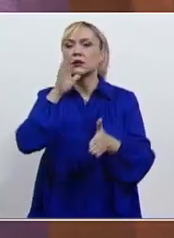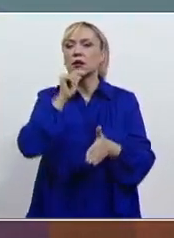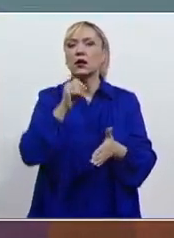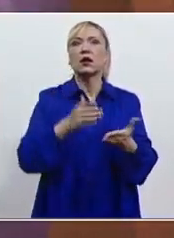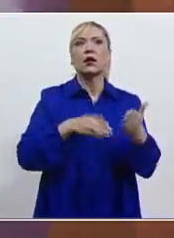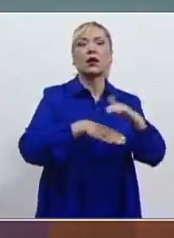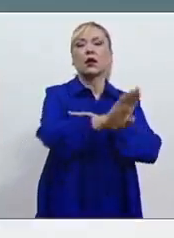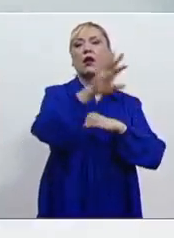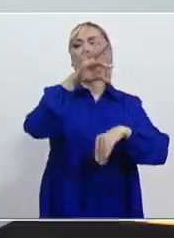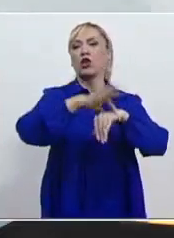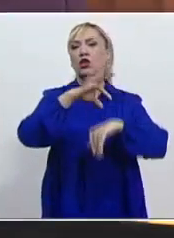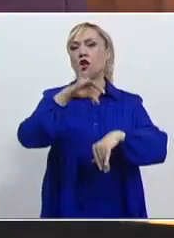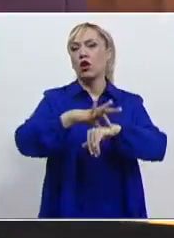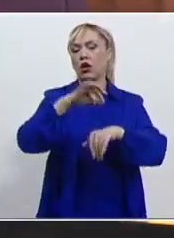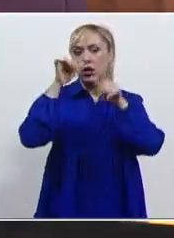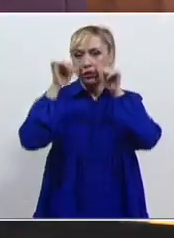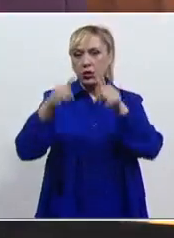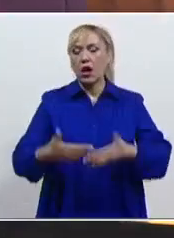legal.